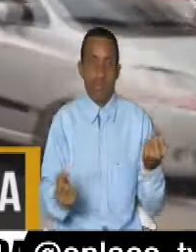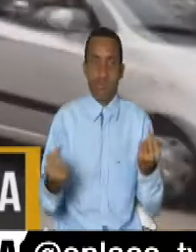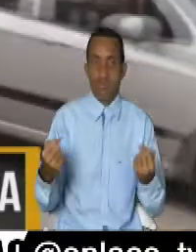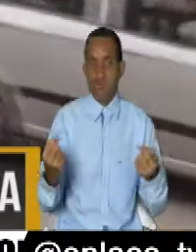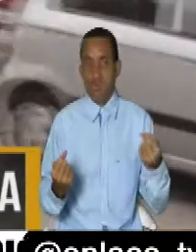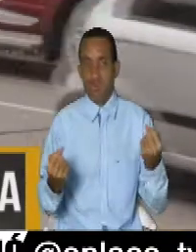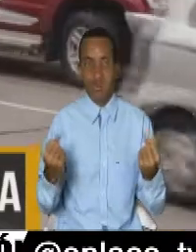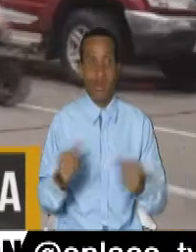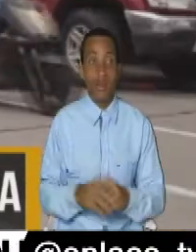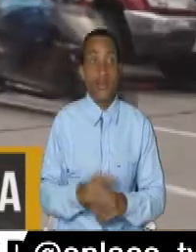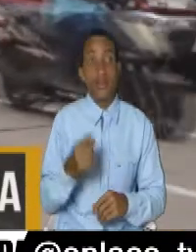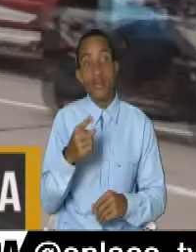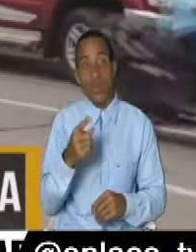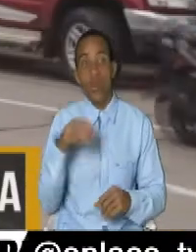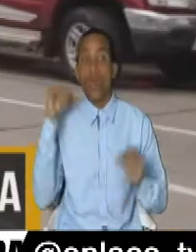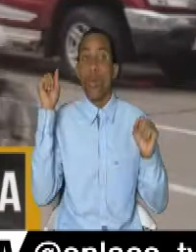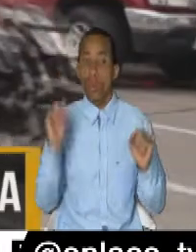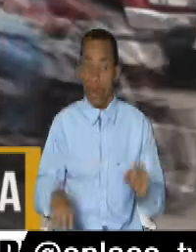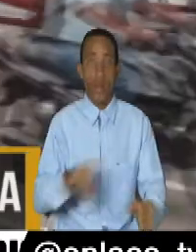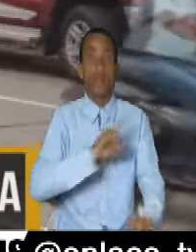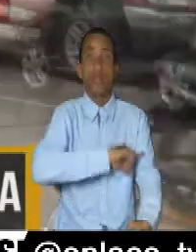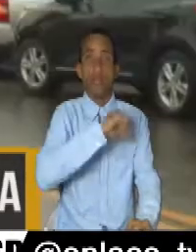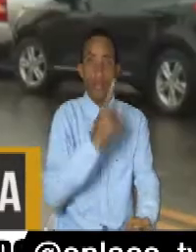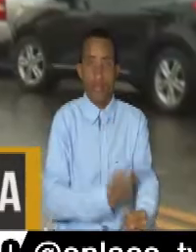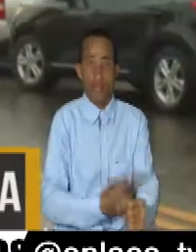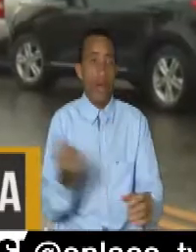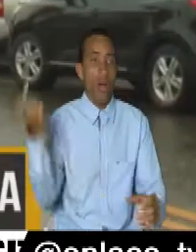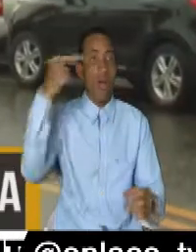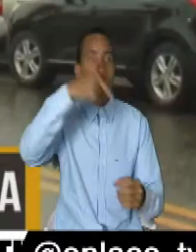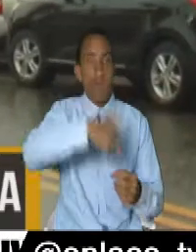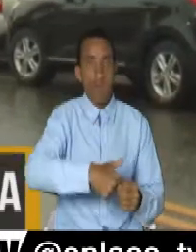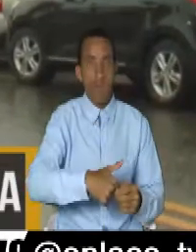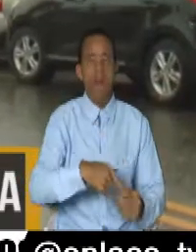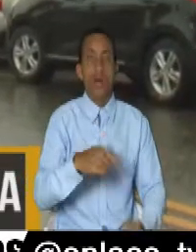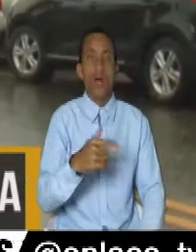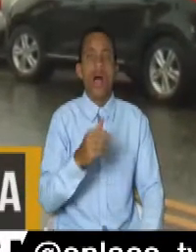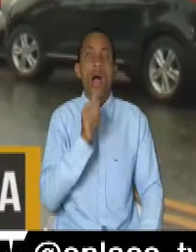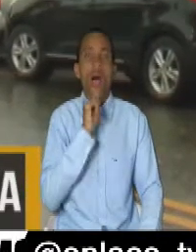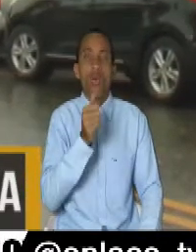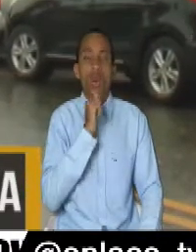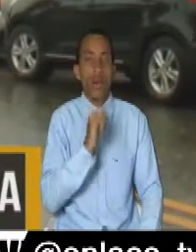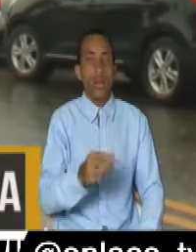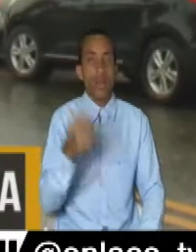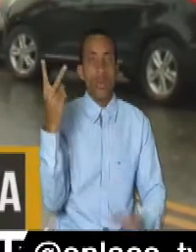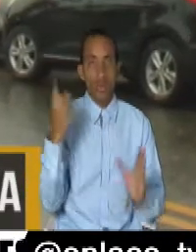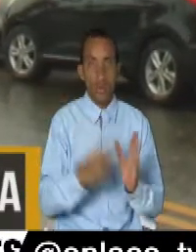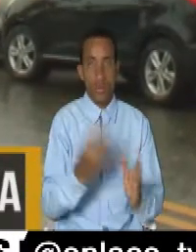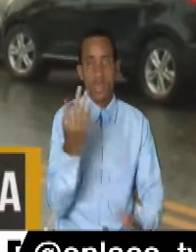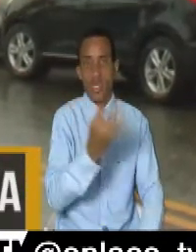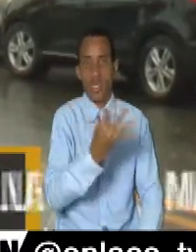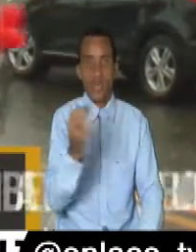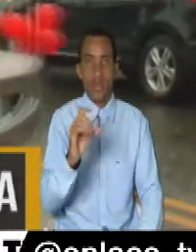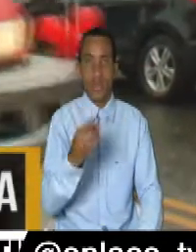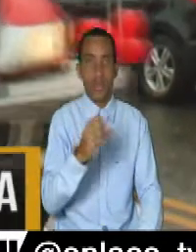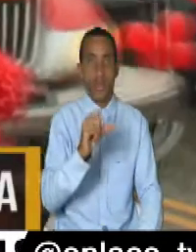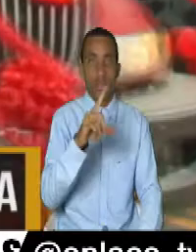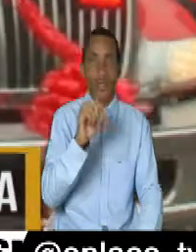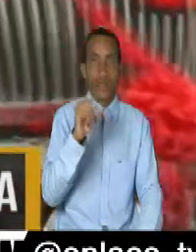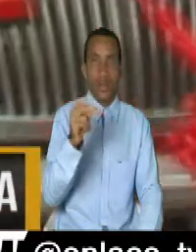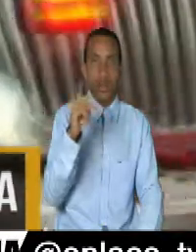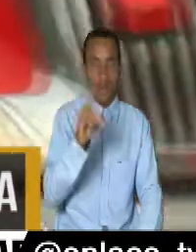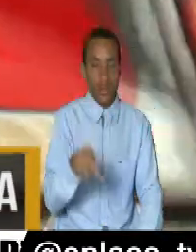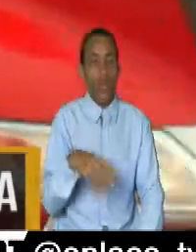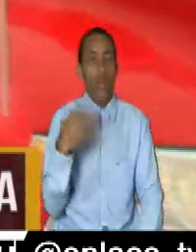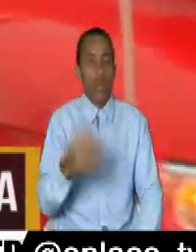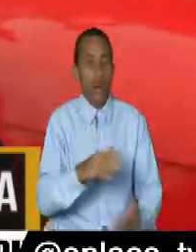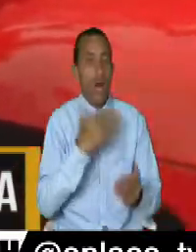permite. El vehículo tiene capacidad para almacenar 2.300 galones de agua y se adquiere gracias a la estampilla bomberil. El cuerpo de bomberos